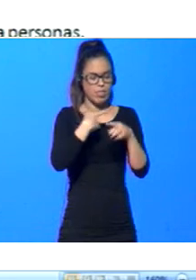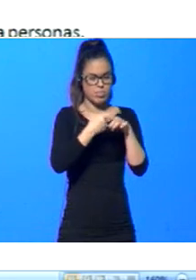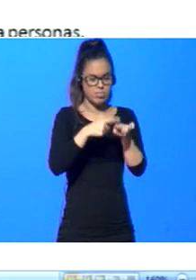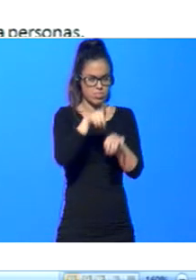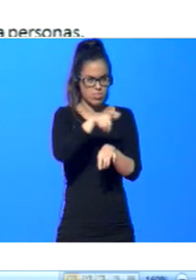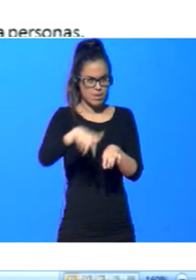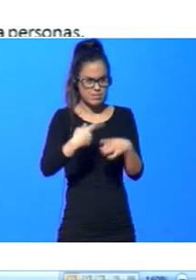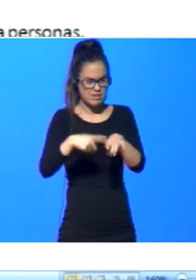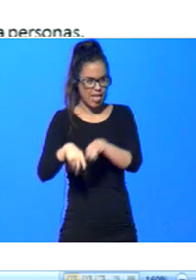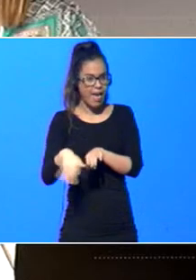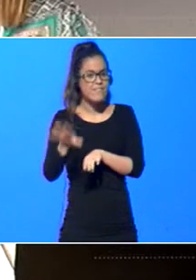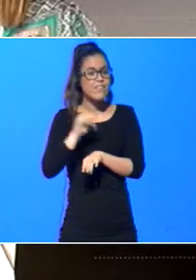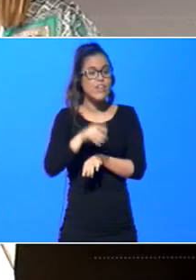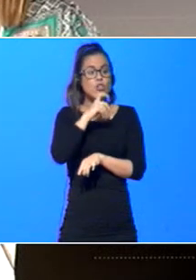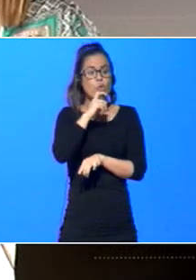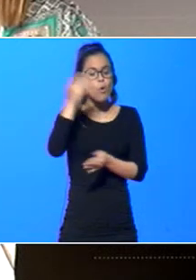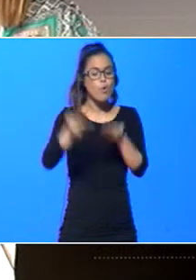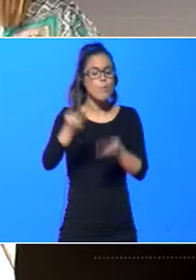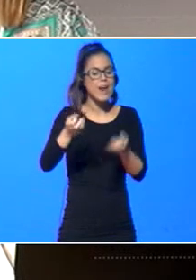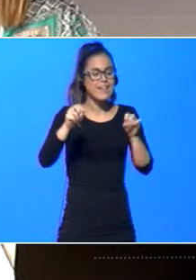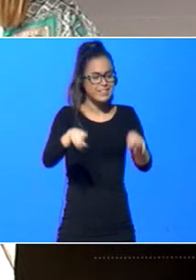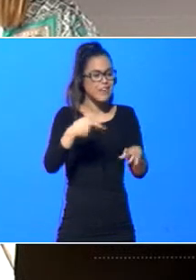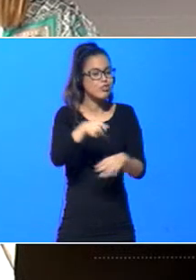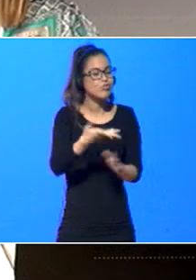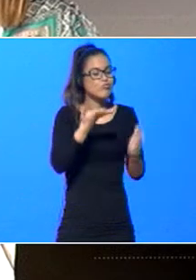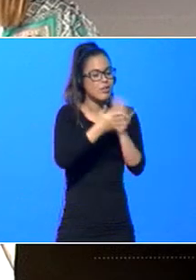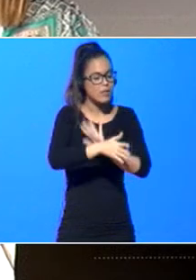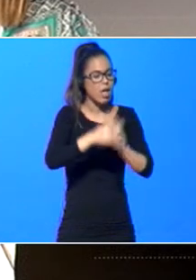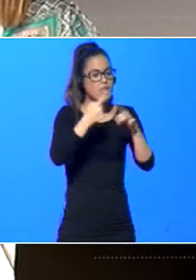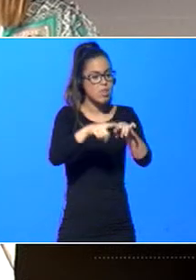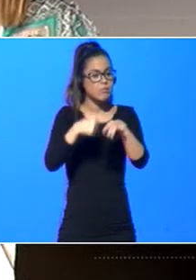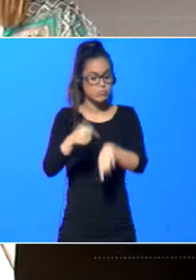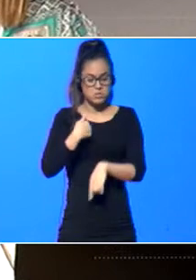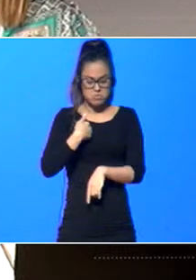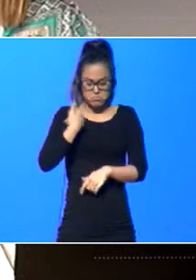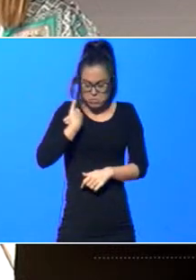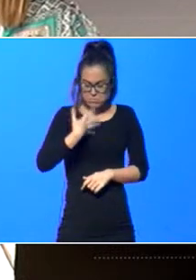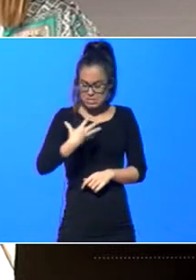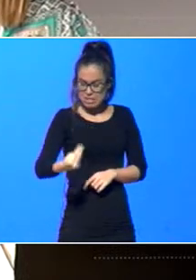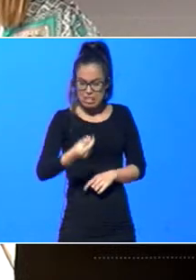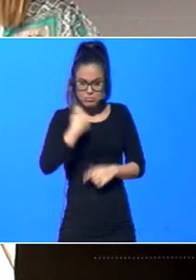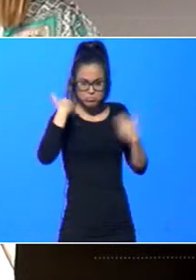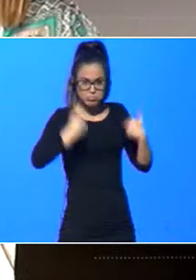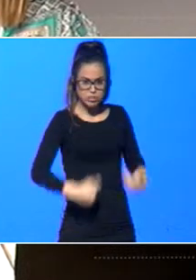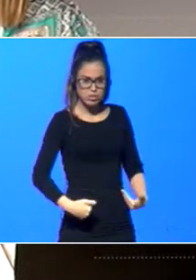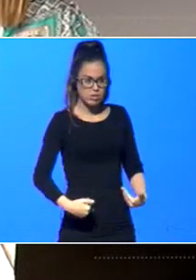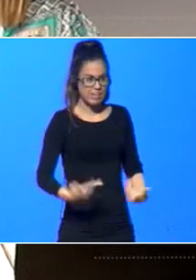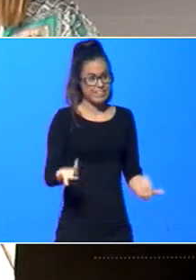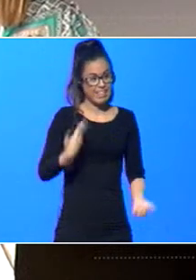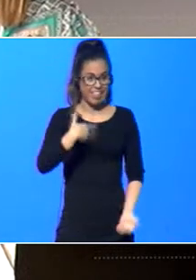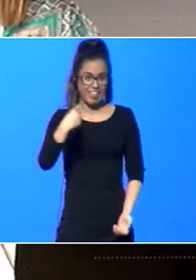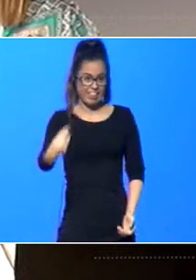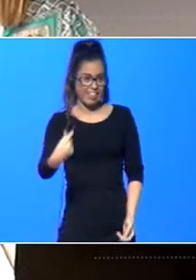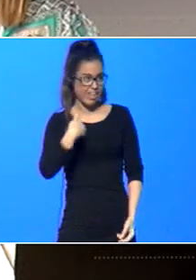debemos compararnos. Eso significa diversidad. Que yo, para ser entendido como yo, no necesito que penséis de mí que soy gafoso, que